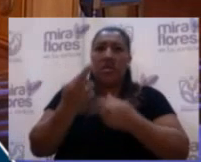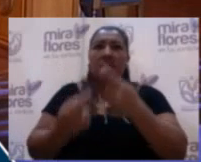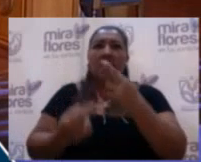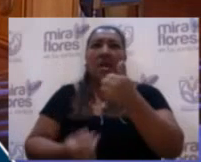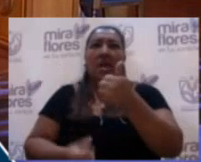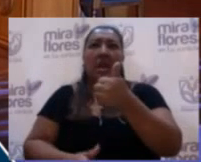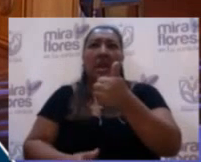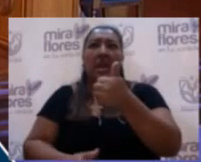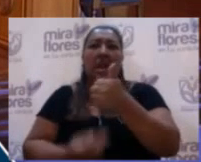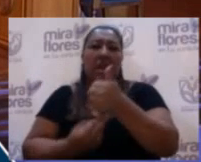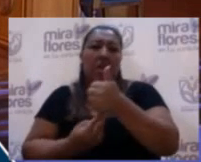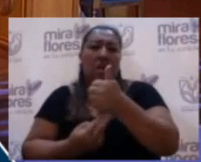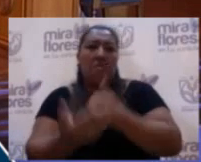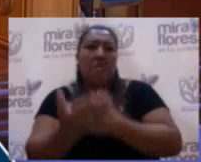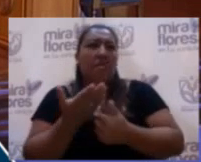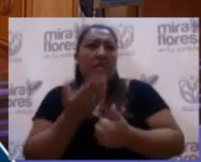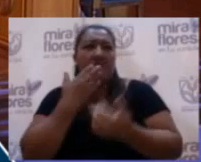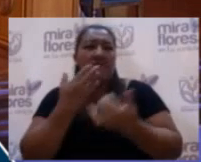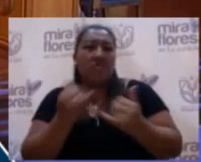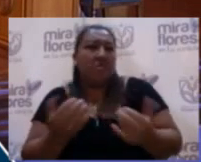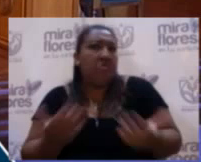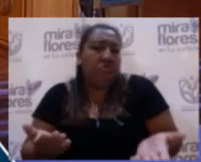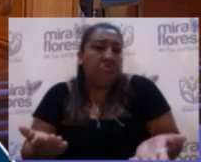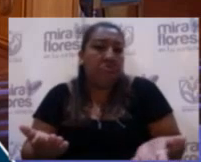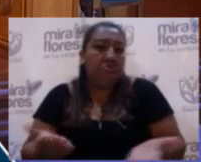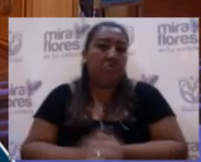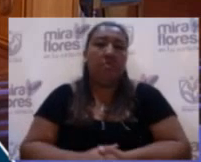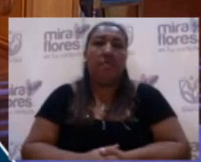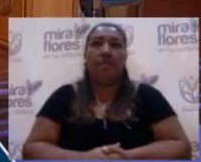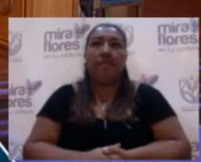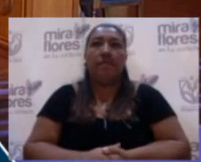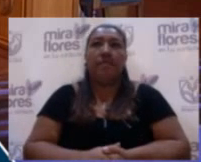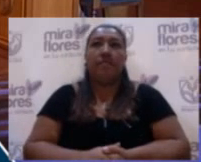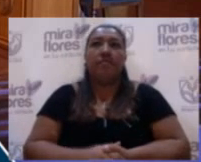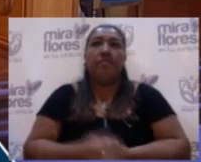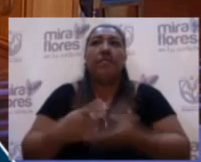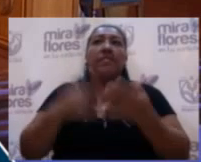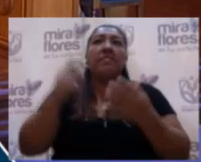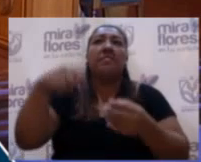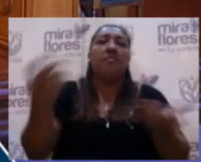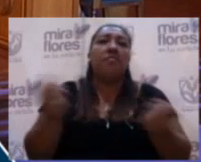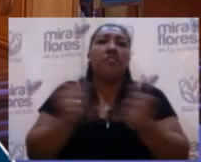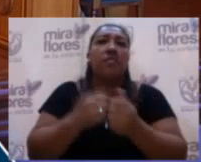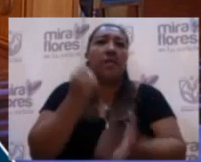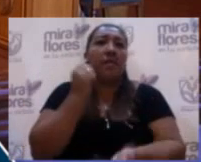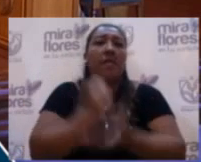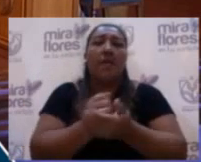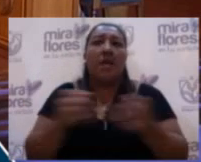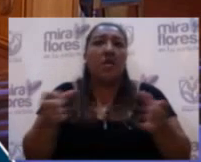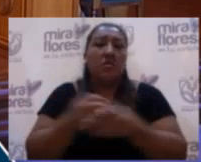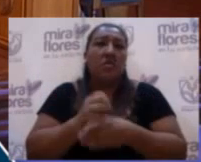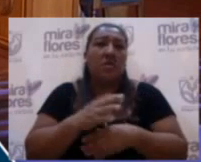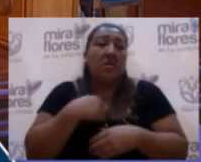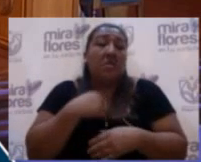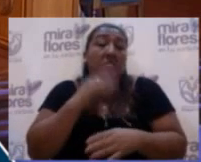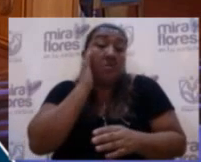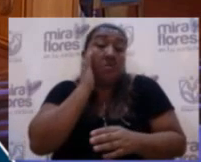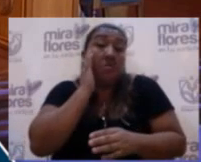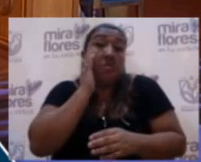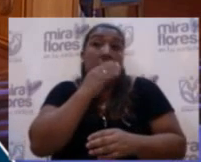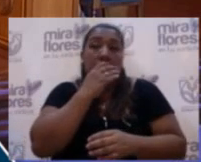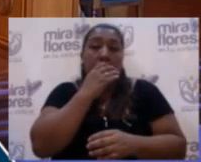le dé información. Yo creo que se le debe otorgar inmediatamente sin necesidad de aprobación del Consejo. Ese es mi